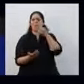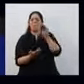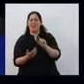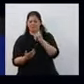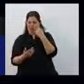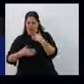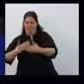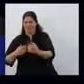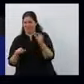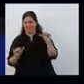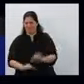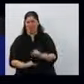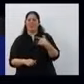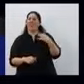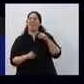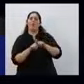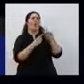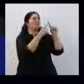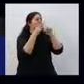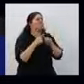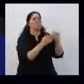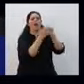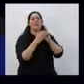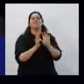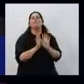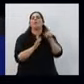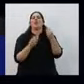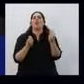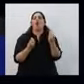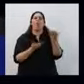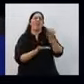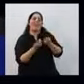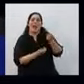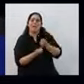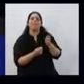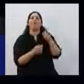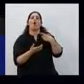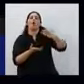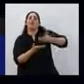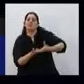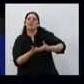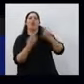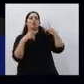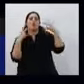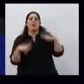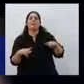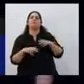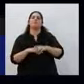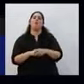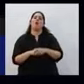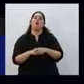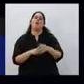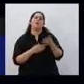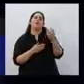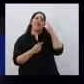sólo lo hacen relacionándose con otros a partir de el intercambio comercial las inversiones el turismo e